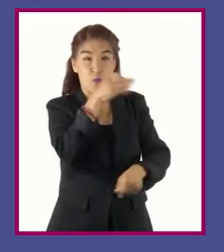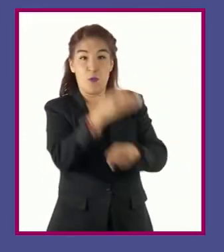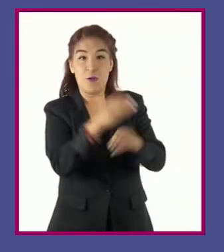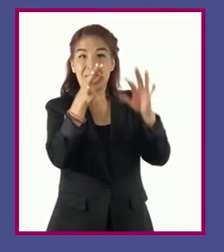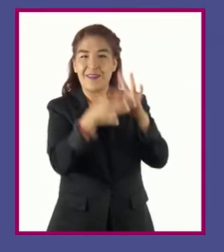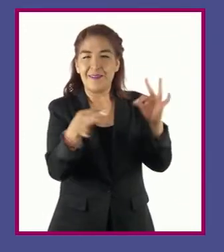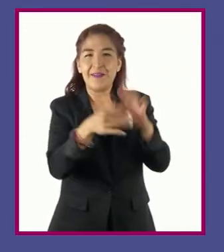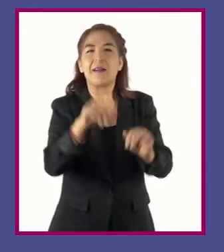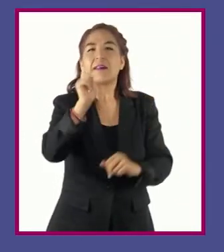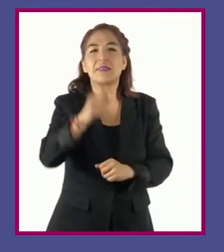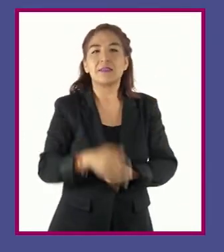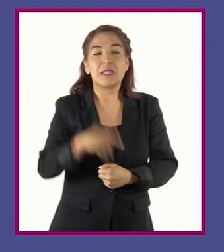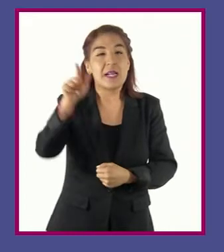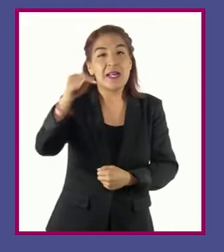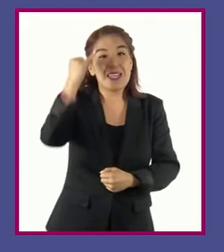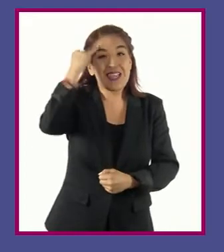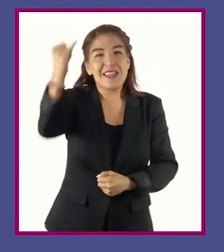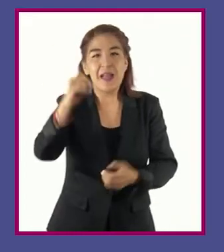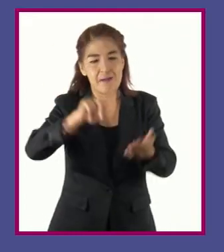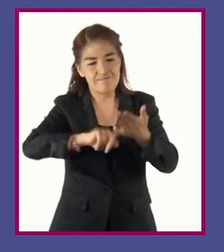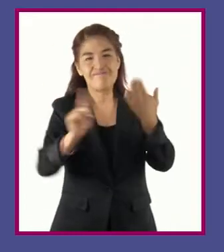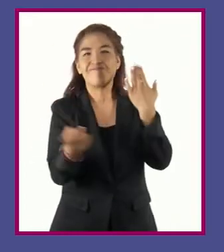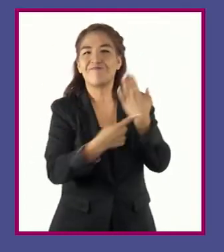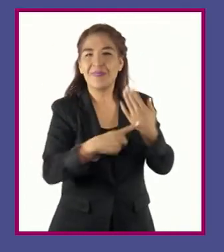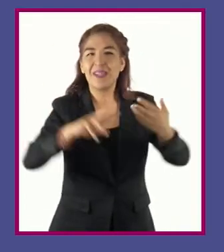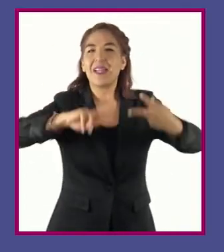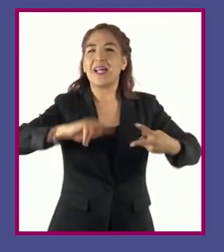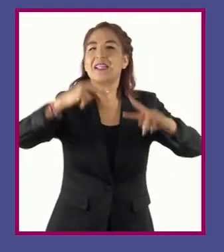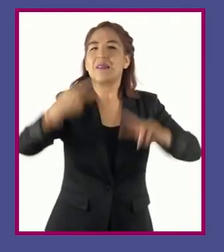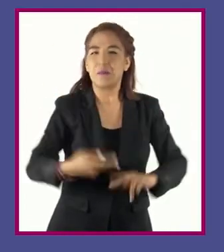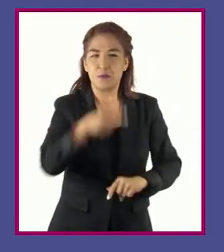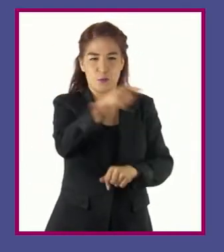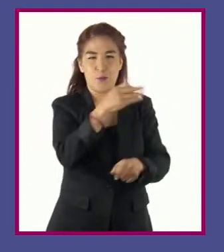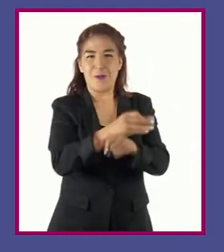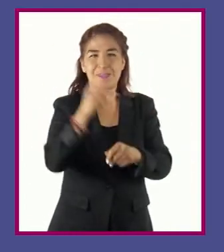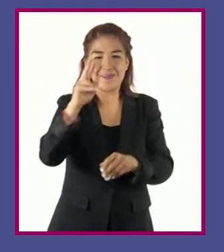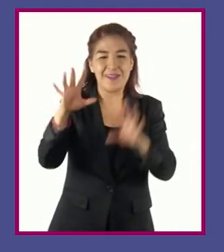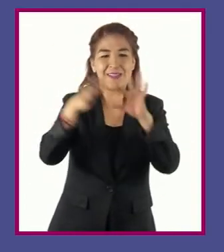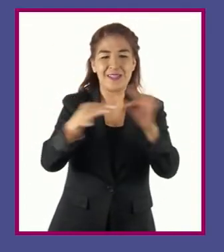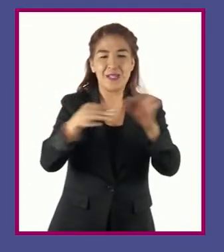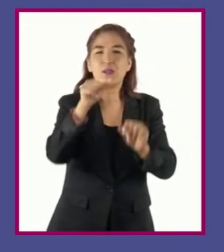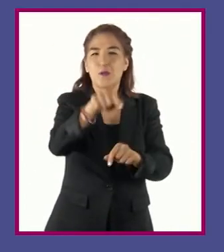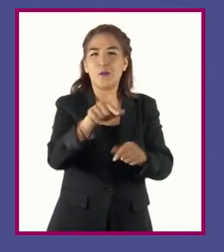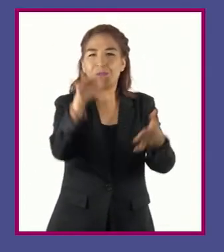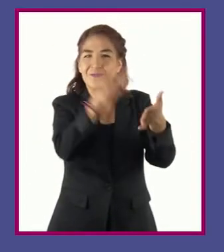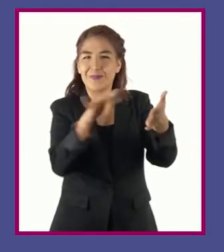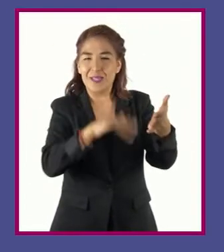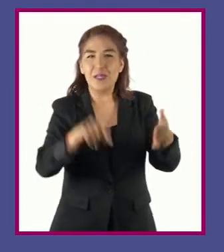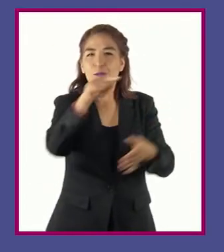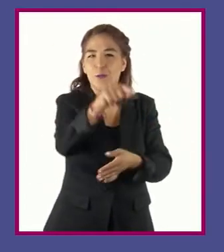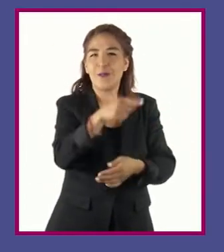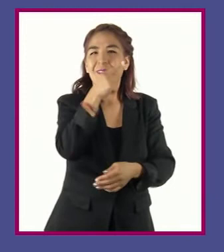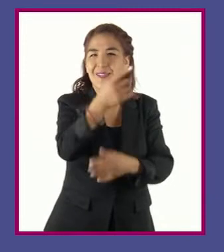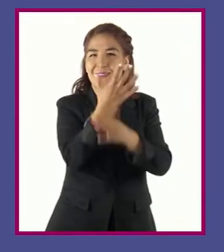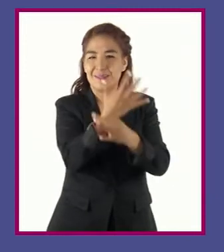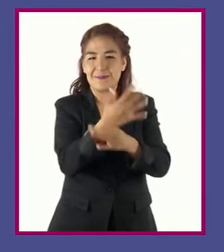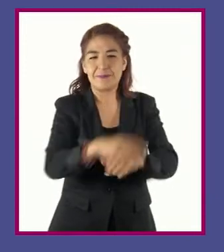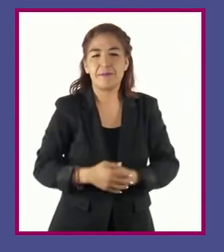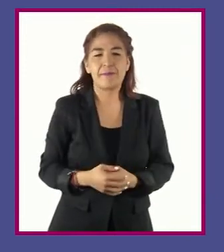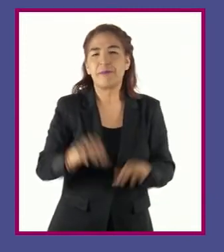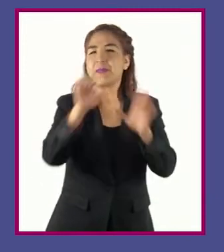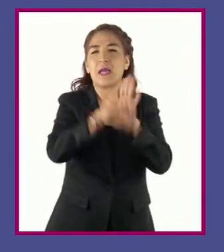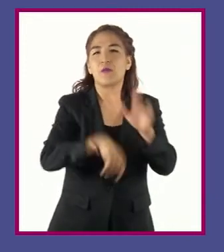de marcar es una idea de oposición, como bien lo estás viendo en el texto del cual te estás refiriendo. Si